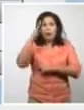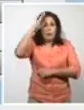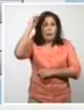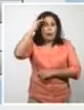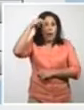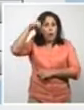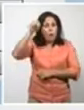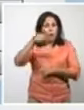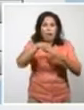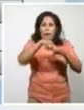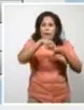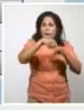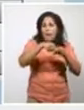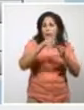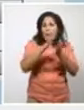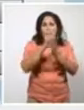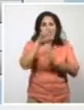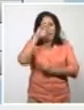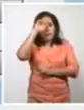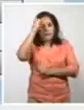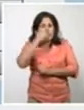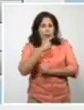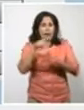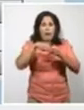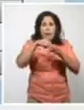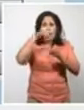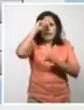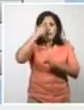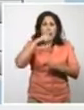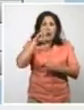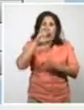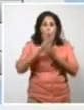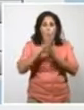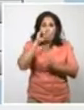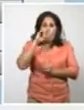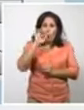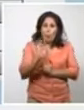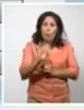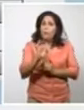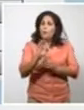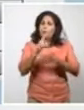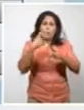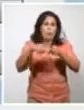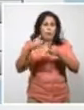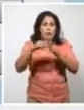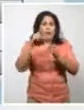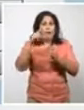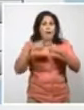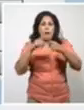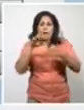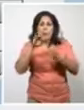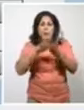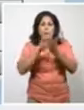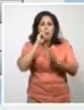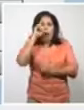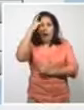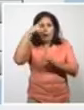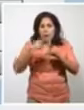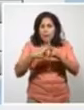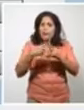Islas Marshall, las Islas Salomón, Kiribati, Micronesia, Nauru, Palau, Samoa,